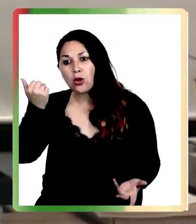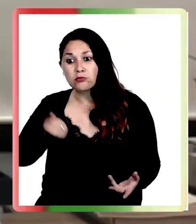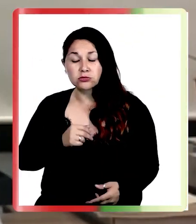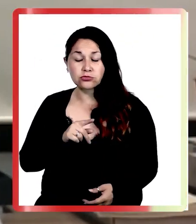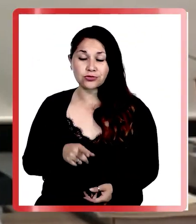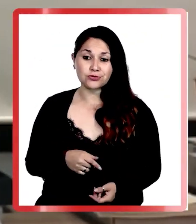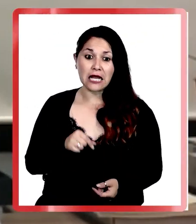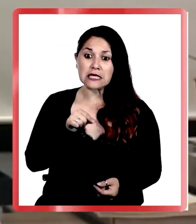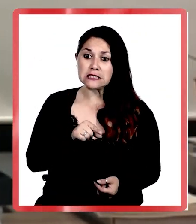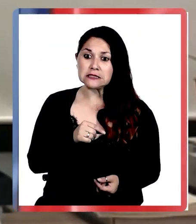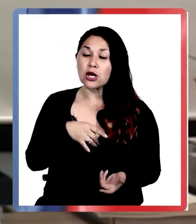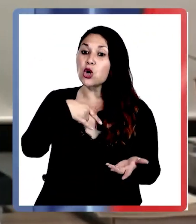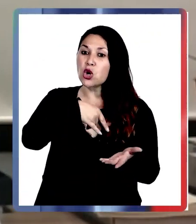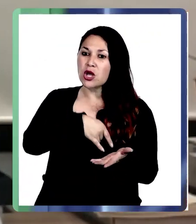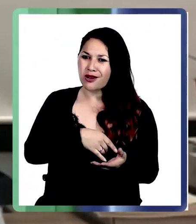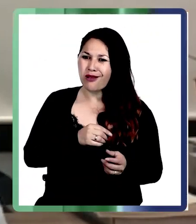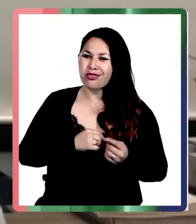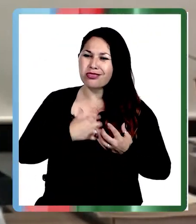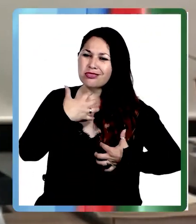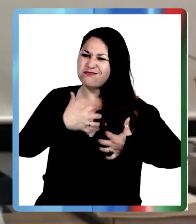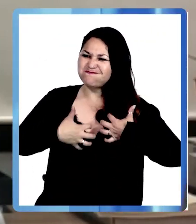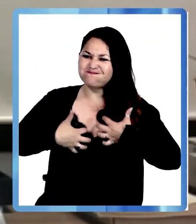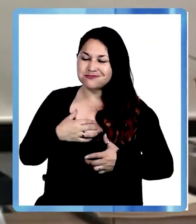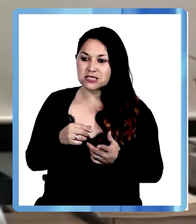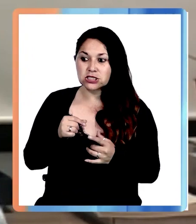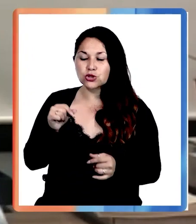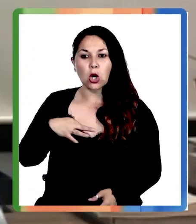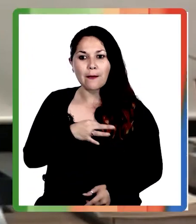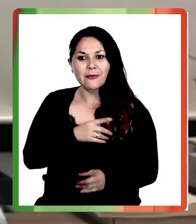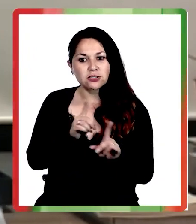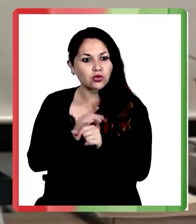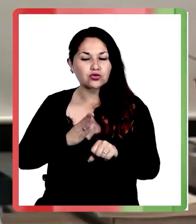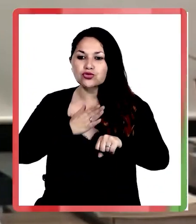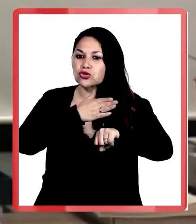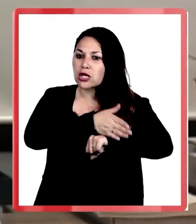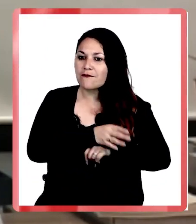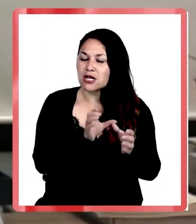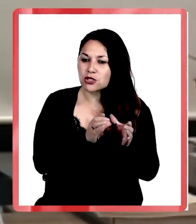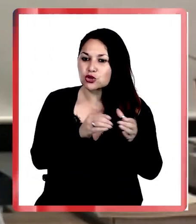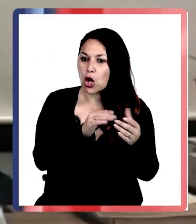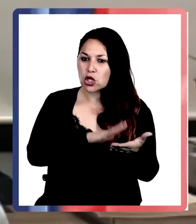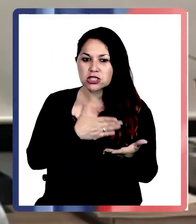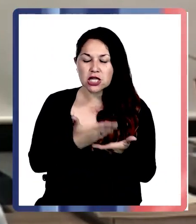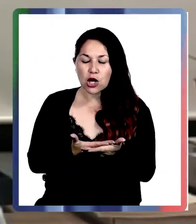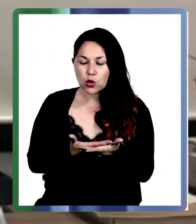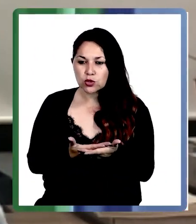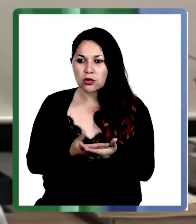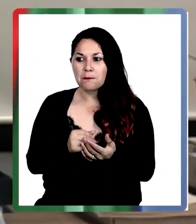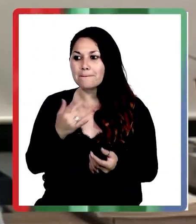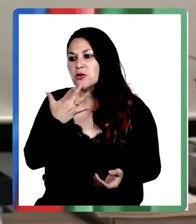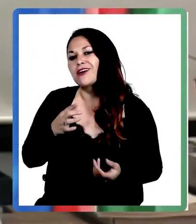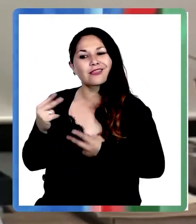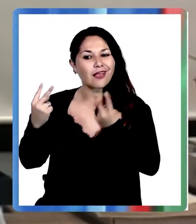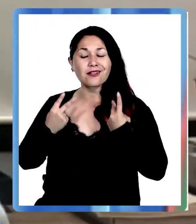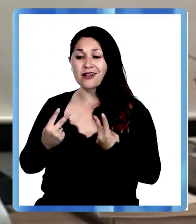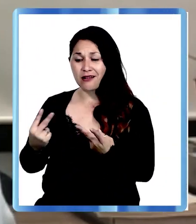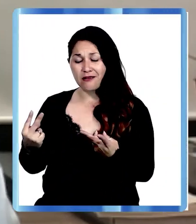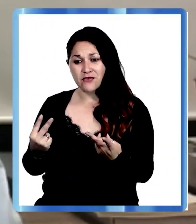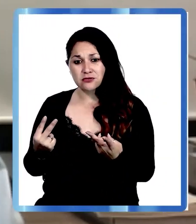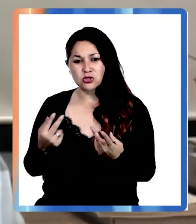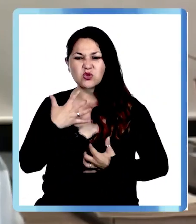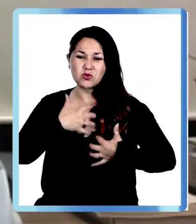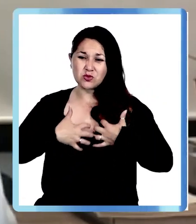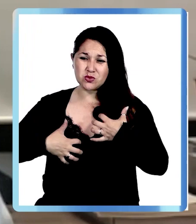los senadores estaban muy molestos por eso. Cuando la ministra no va a la Comisión de Salud del Senado porque está viajando, produce